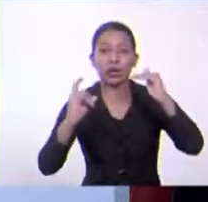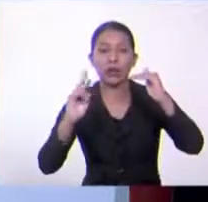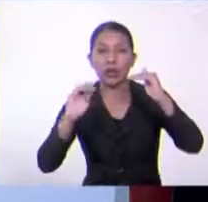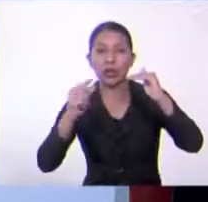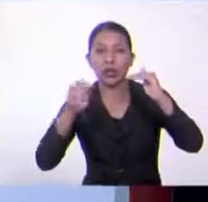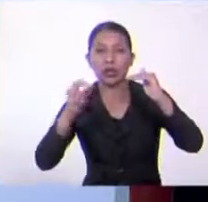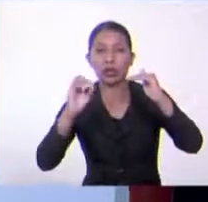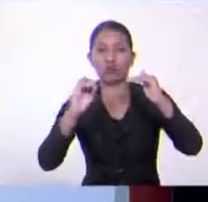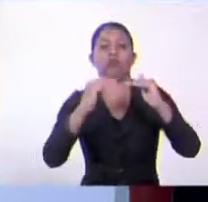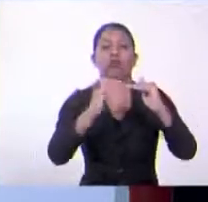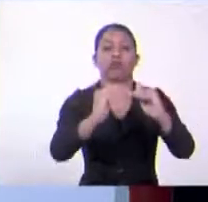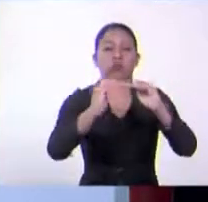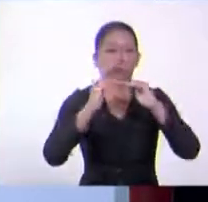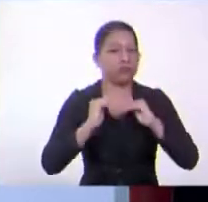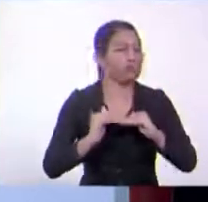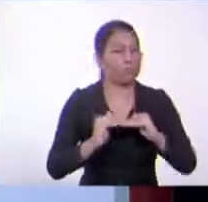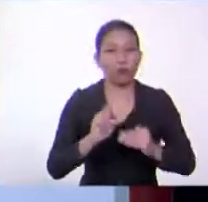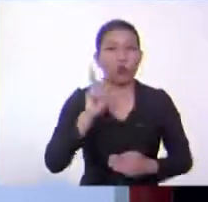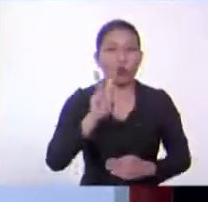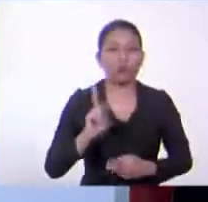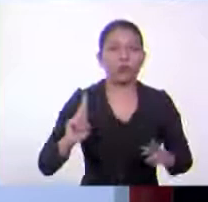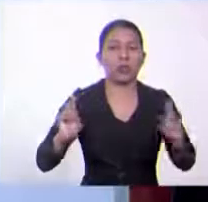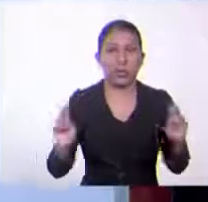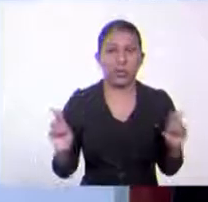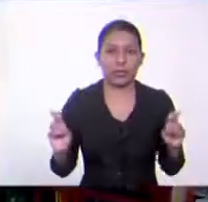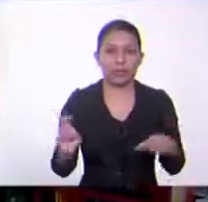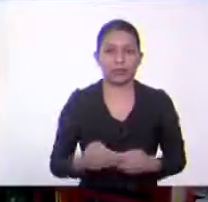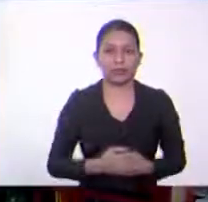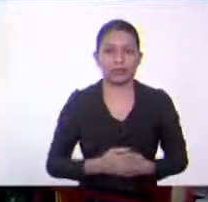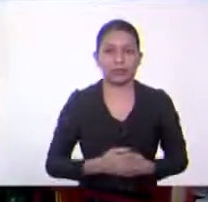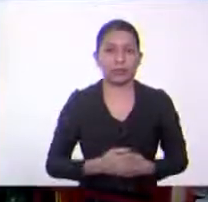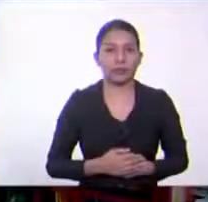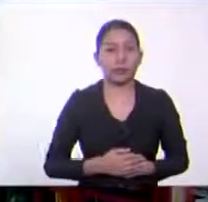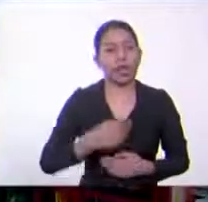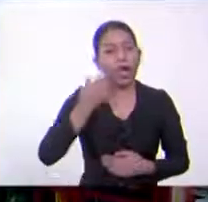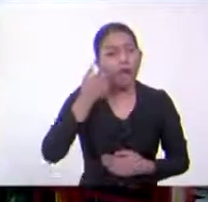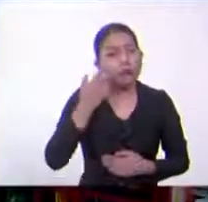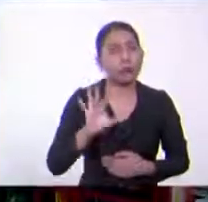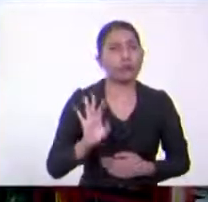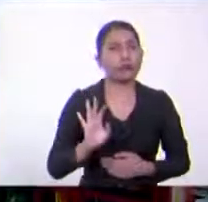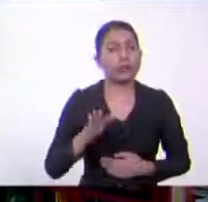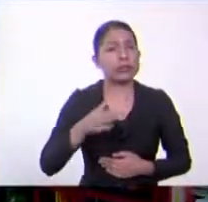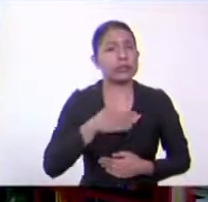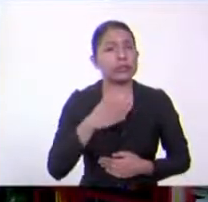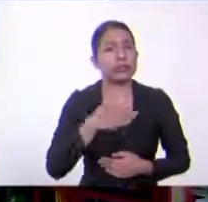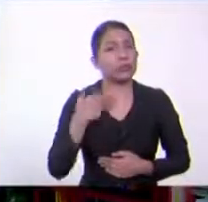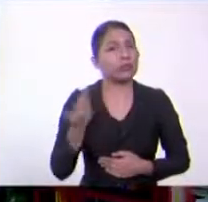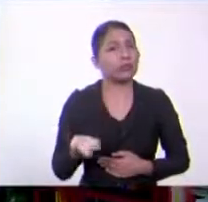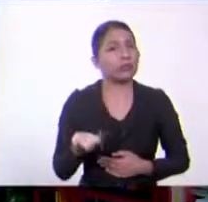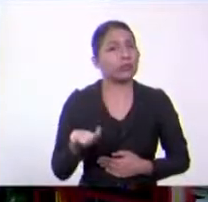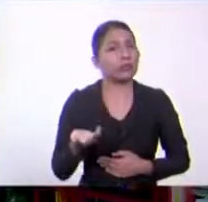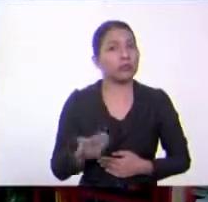mientras aquí está unido a estos 2 grupos R. Como ejemplo, tenemos